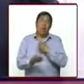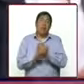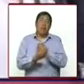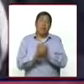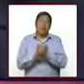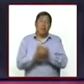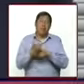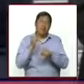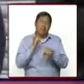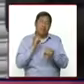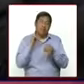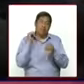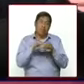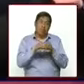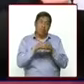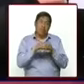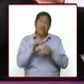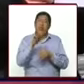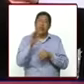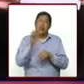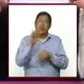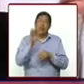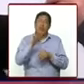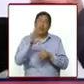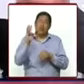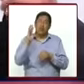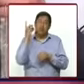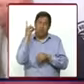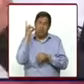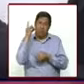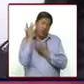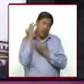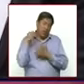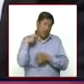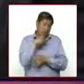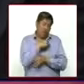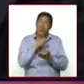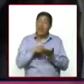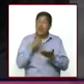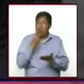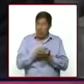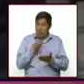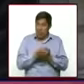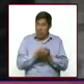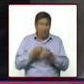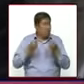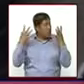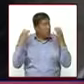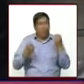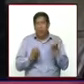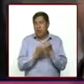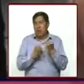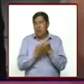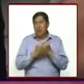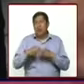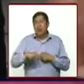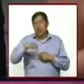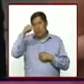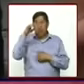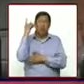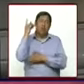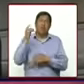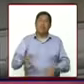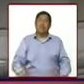hicimos el depósito de 556 bolivianos. Esperemos que este monto les sirva de mucho a nuestros hermanos del norte de